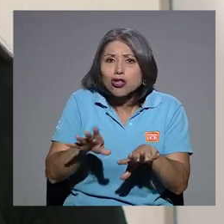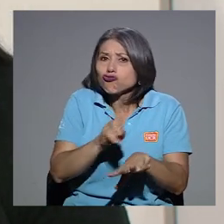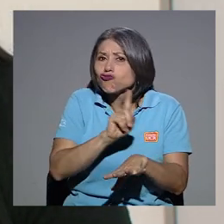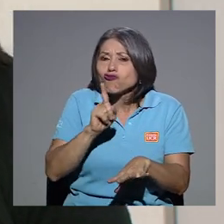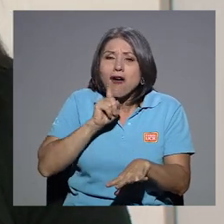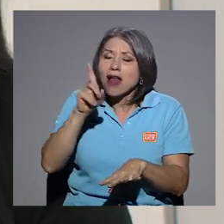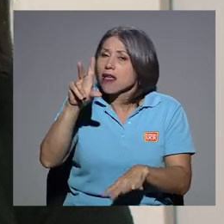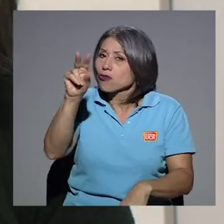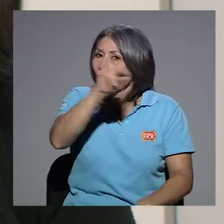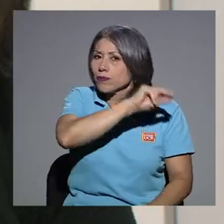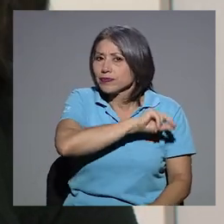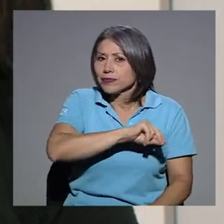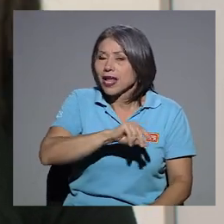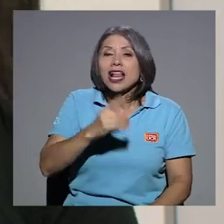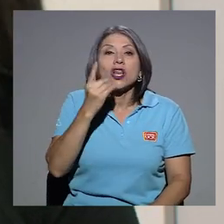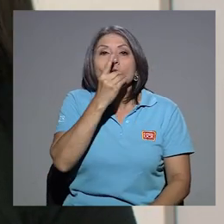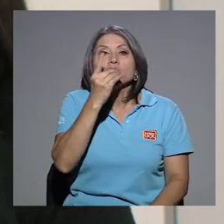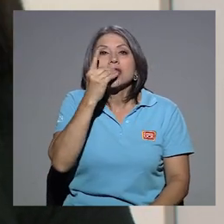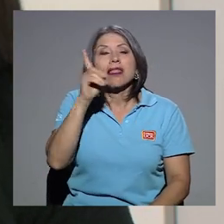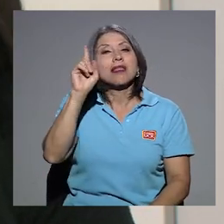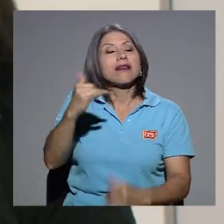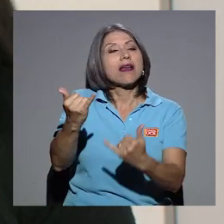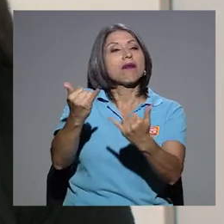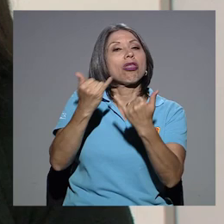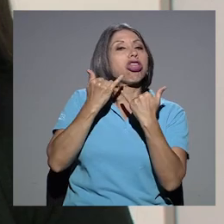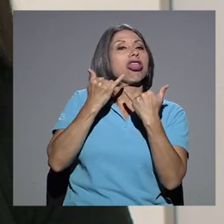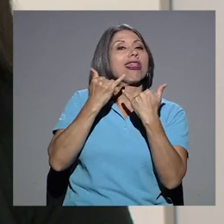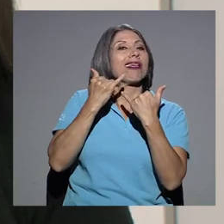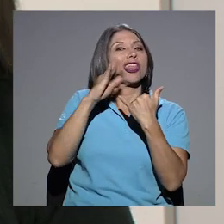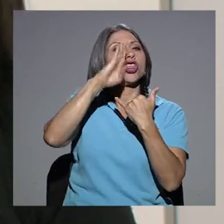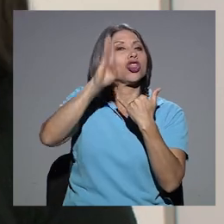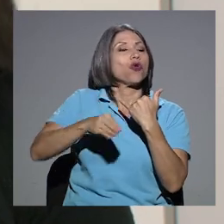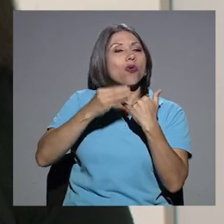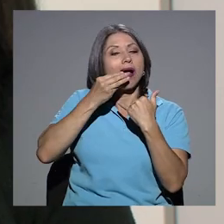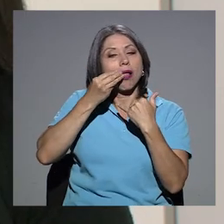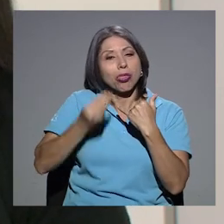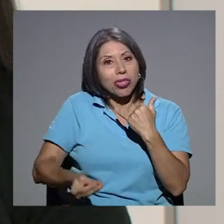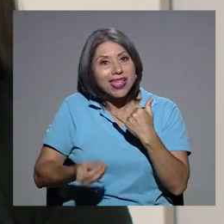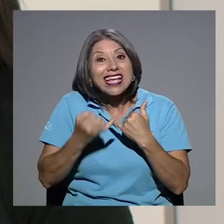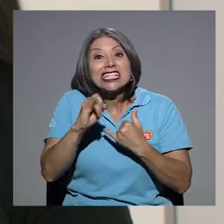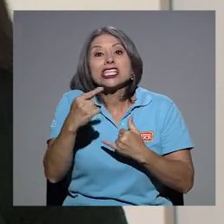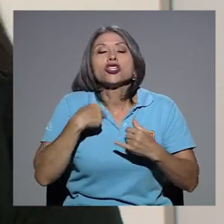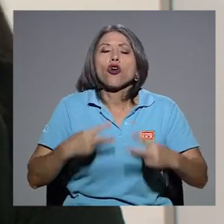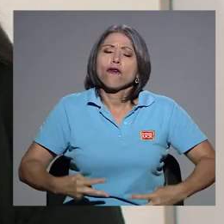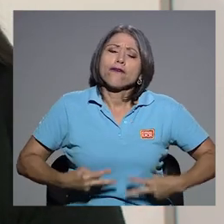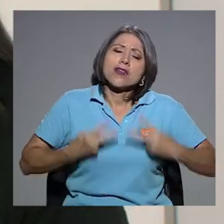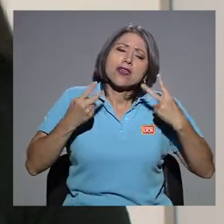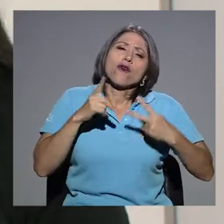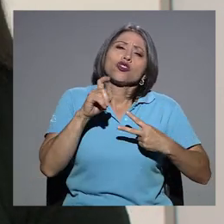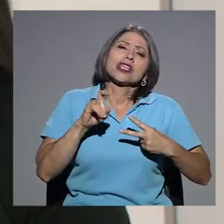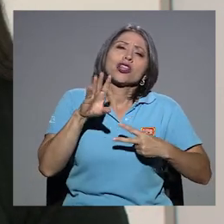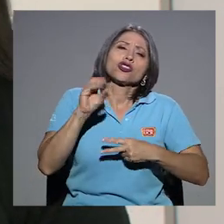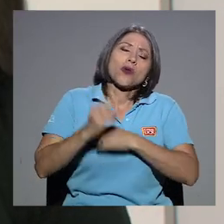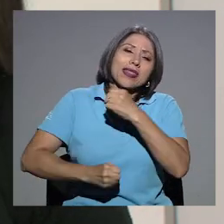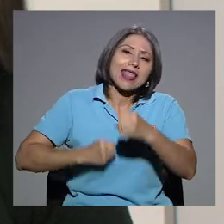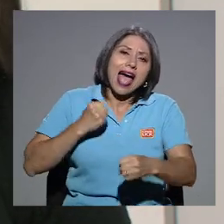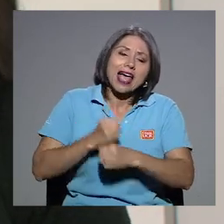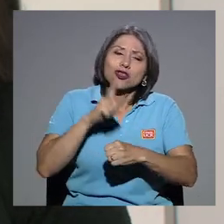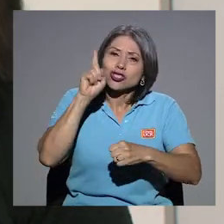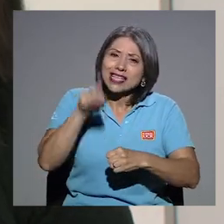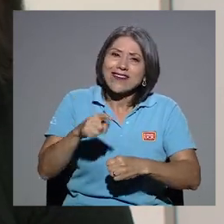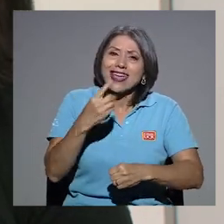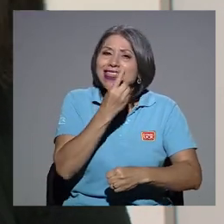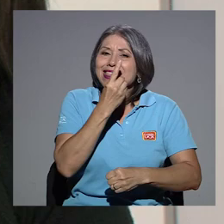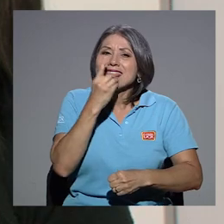no. Los dientes no deberían de caerse nunca, y si yo vivo 150 años, 150 años debería de tener yo mis dientes en